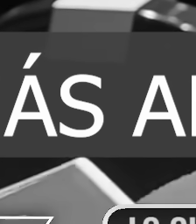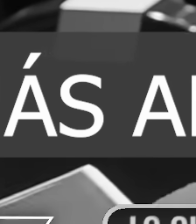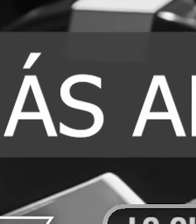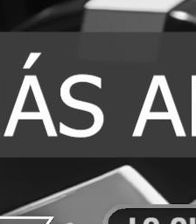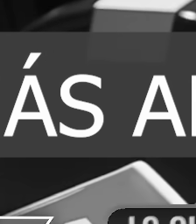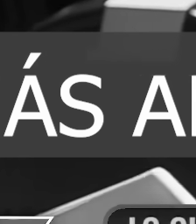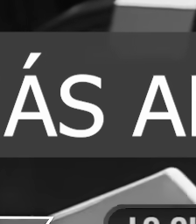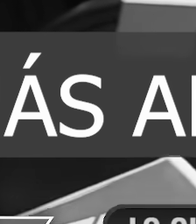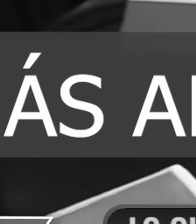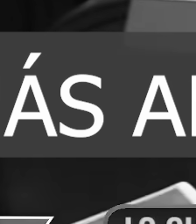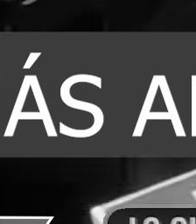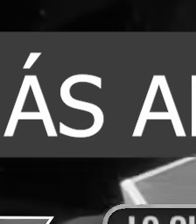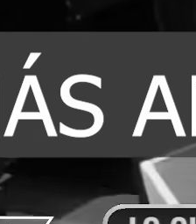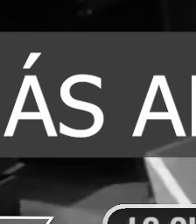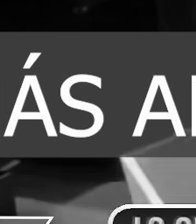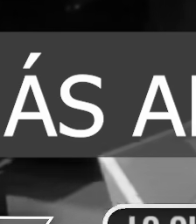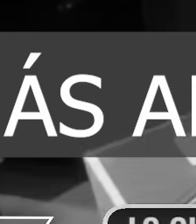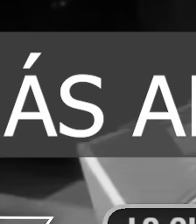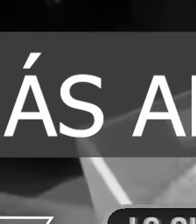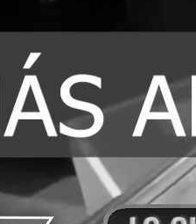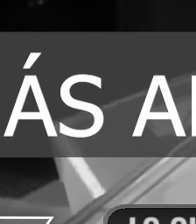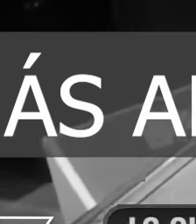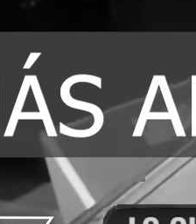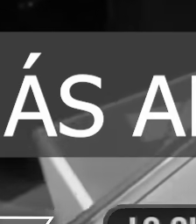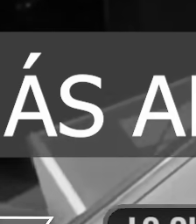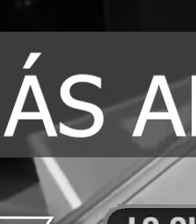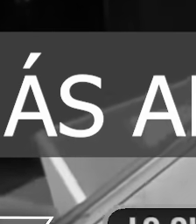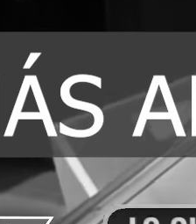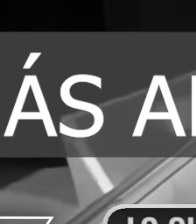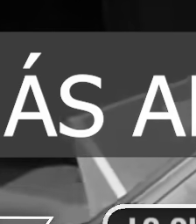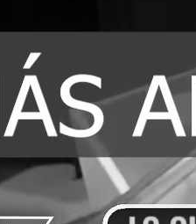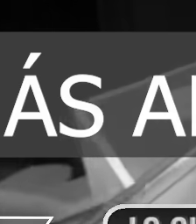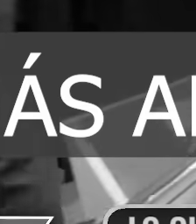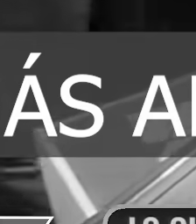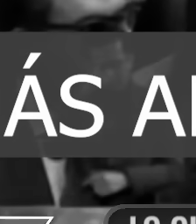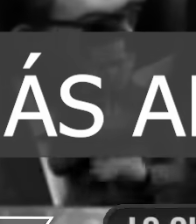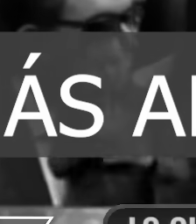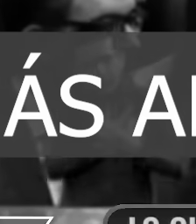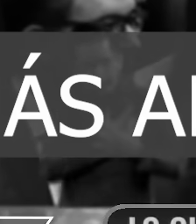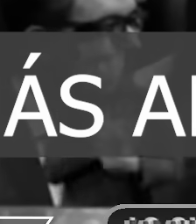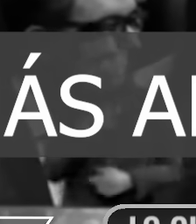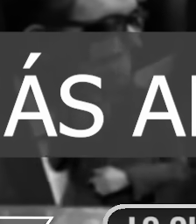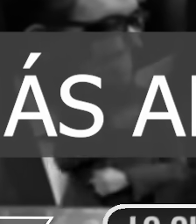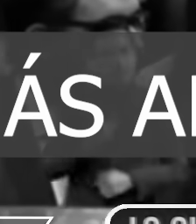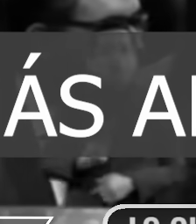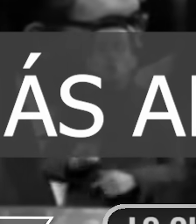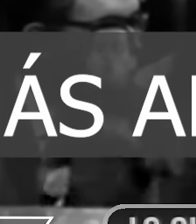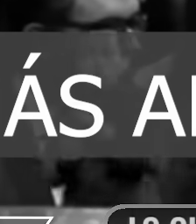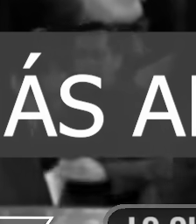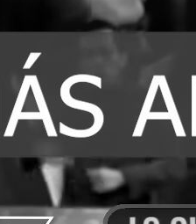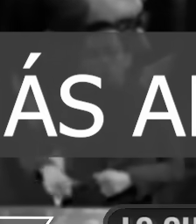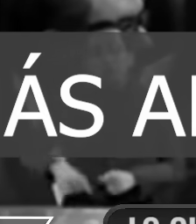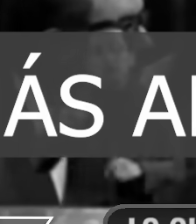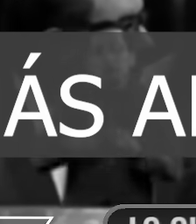al presentar como su oradora a quien ya es su candidata formal. Dado por una mujer,